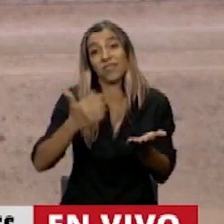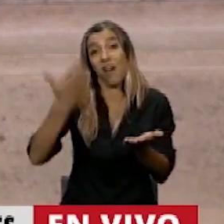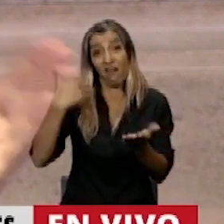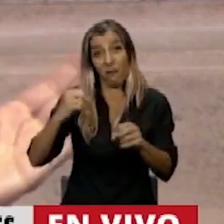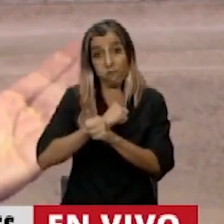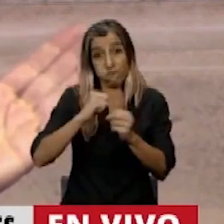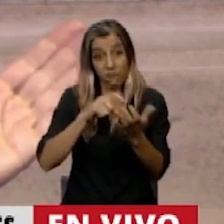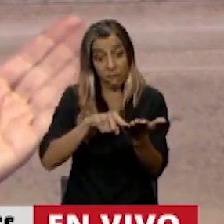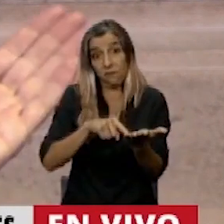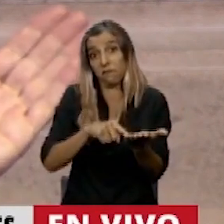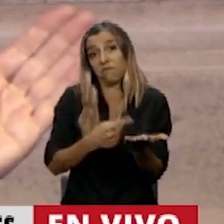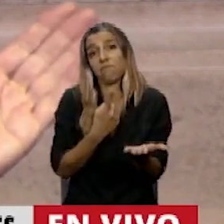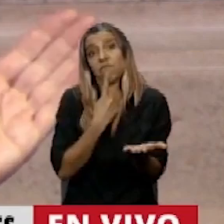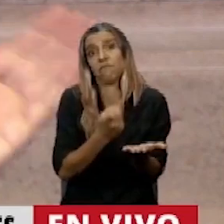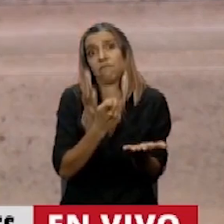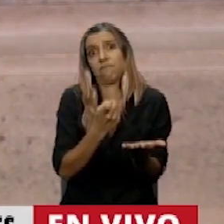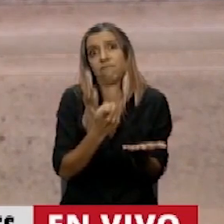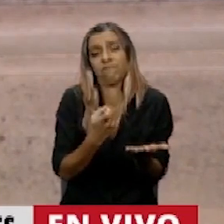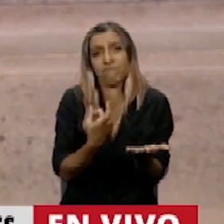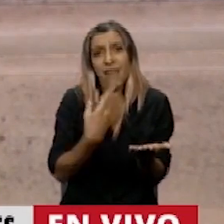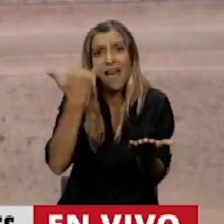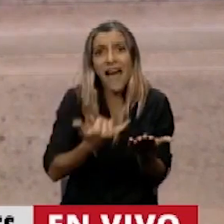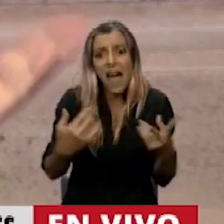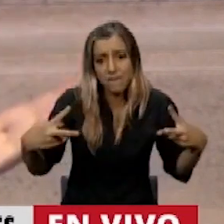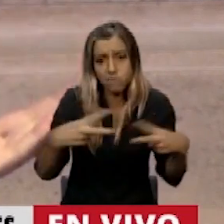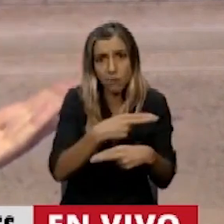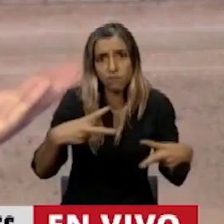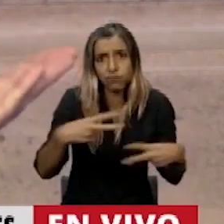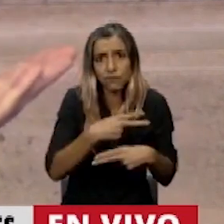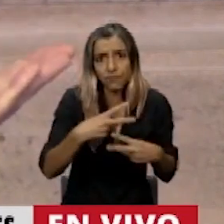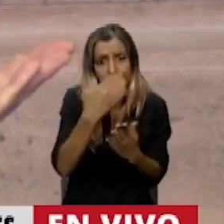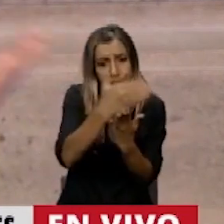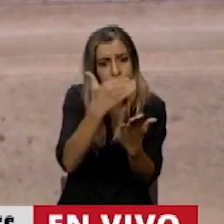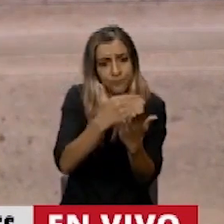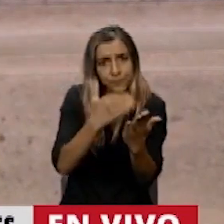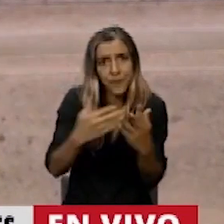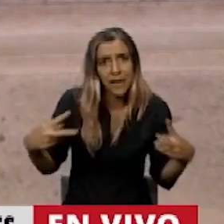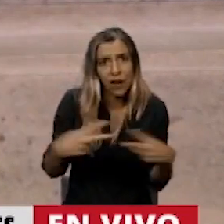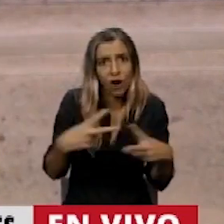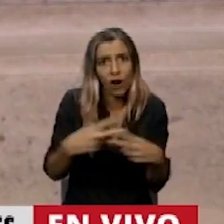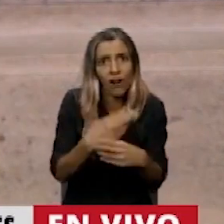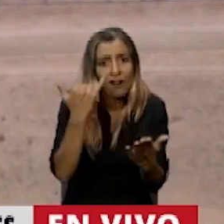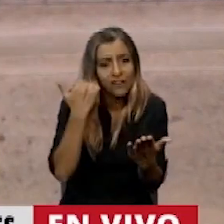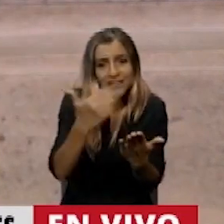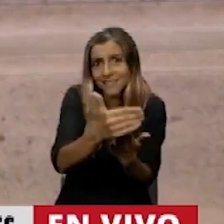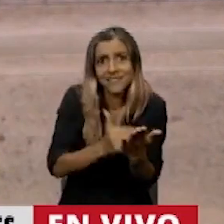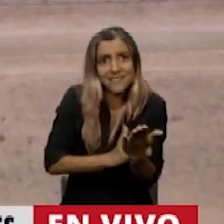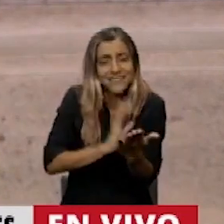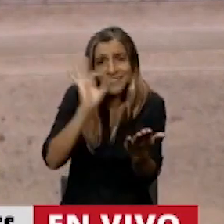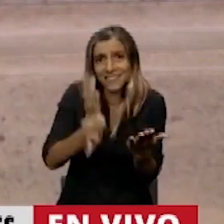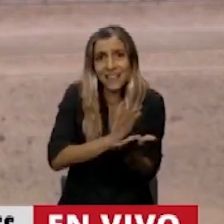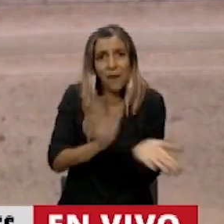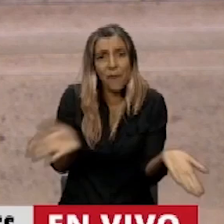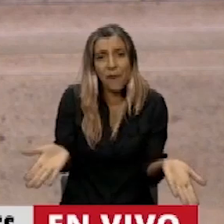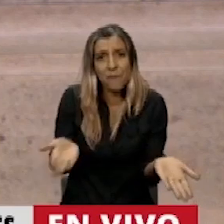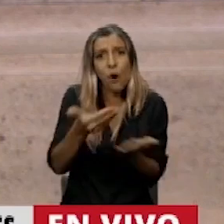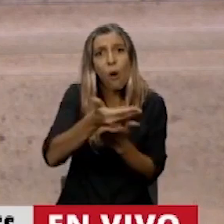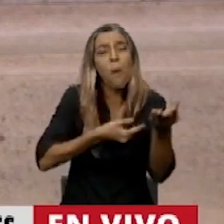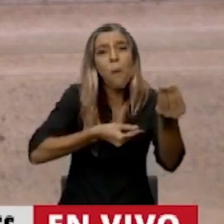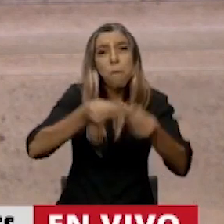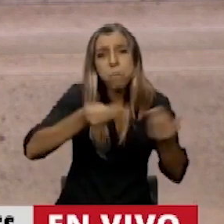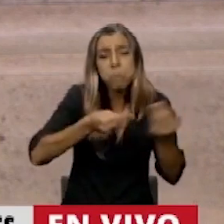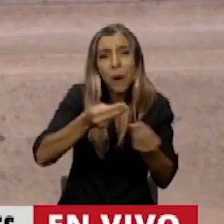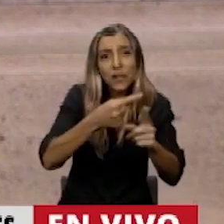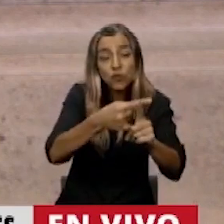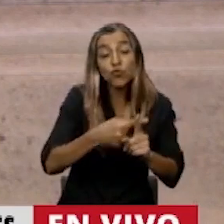un ajuste muy claro, rubro por rubro, pero aparte ya va atrasado. Imagínense, en las estimaciones de ese presupuesto